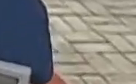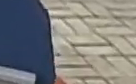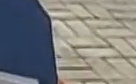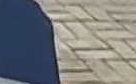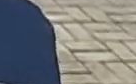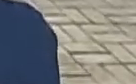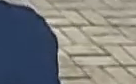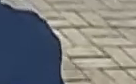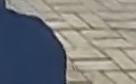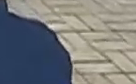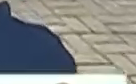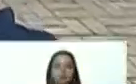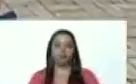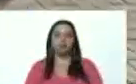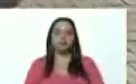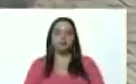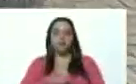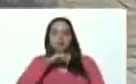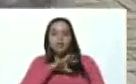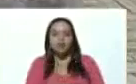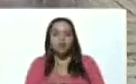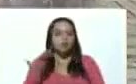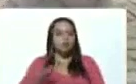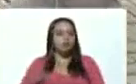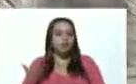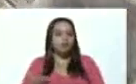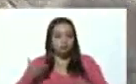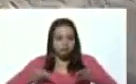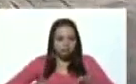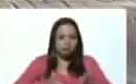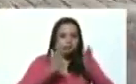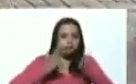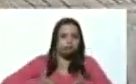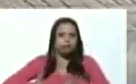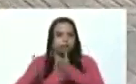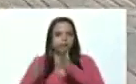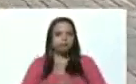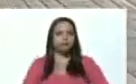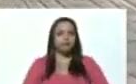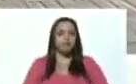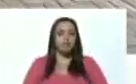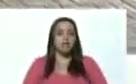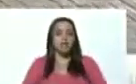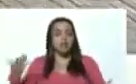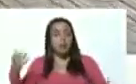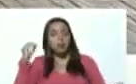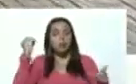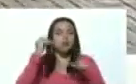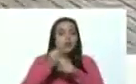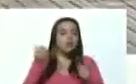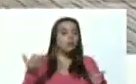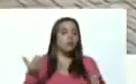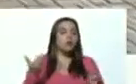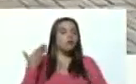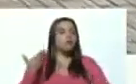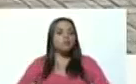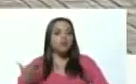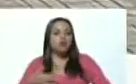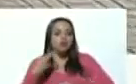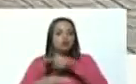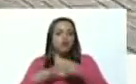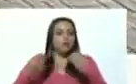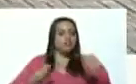La historia nos marca, la trayectoria. Esa es la ventaja de una revolución viva, de